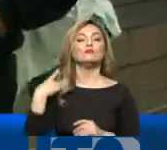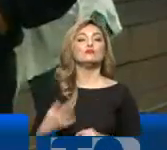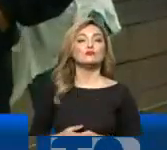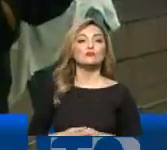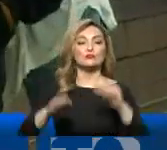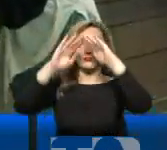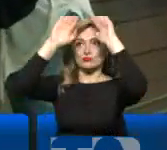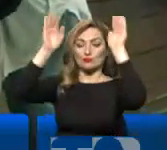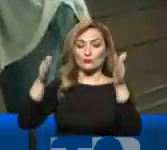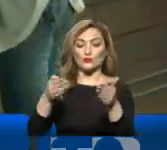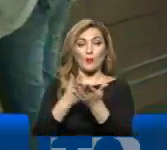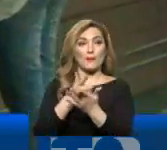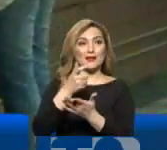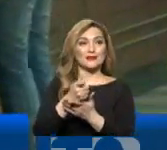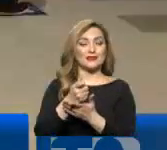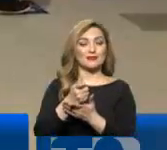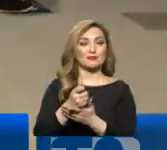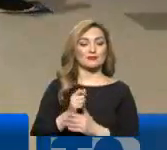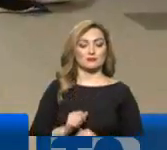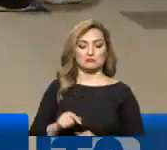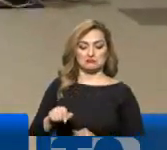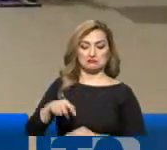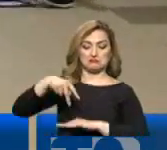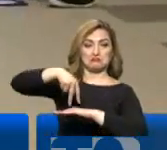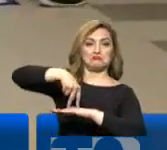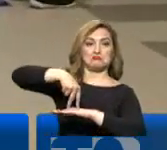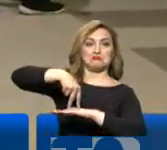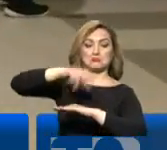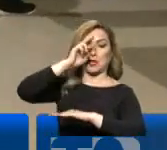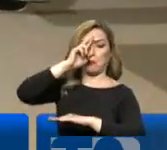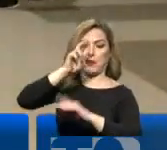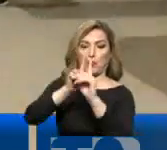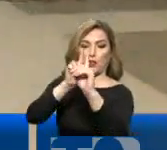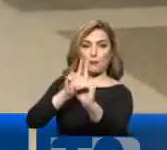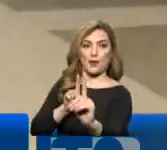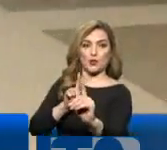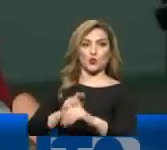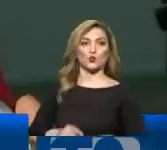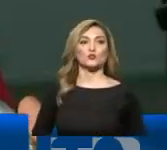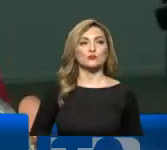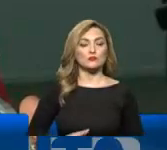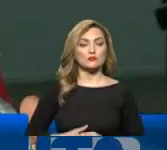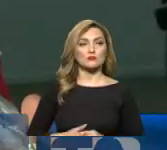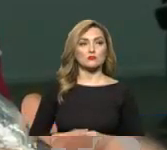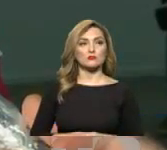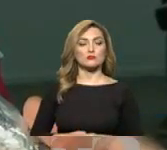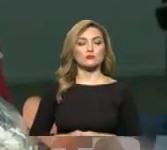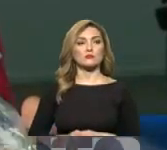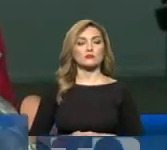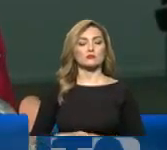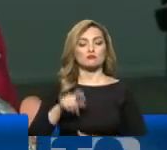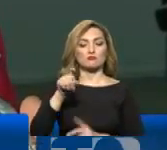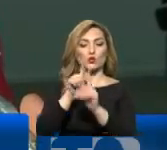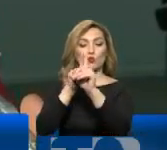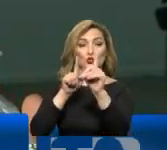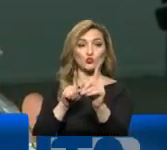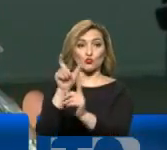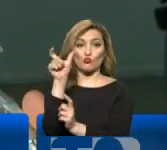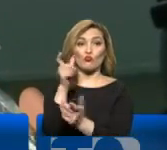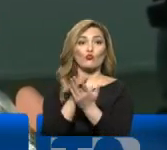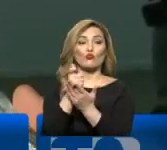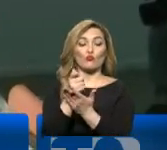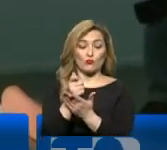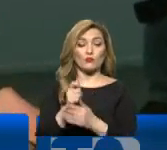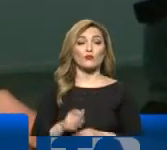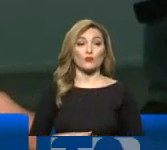ventanilla de venta de boletos está marcada la señalética para que se respete el distanciamiento social. Ha tenido que mantener el distanciamiento en las boleterías previo a